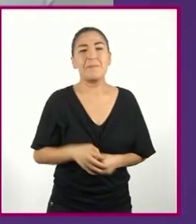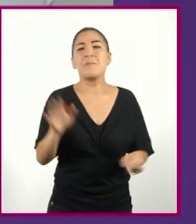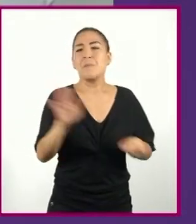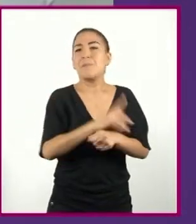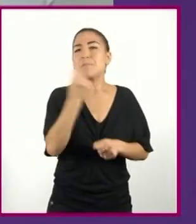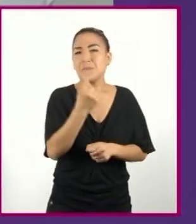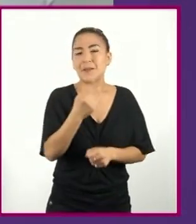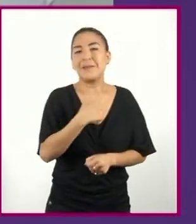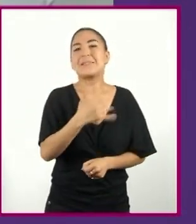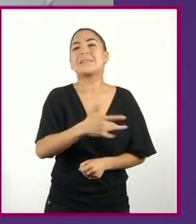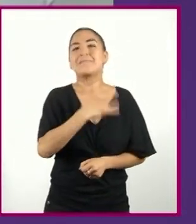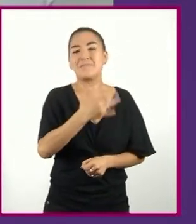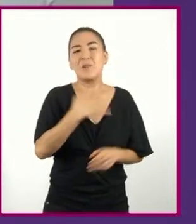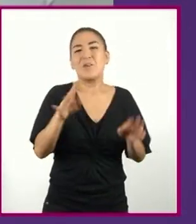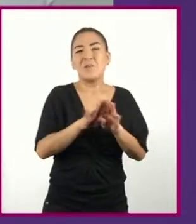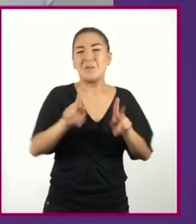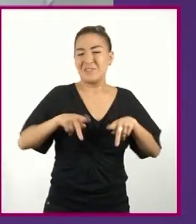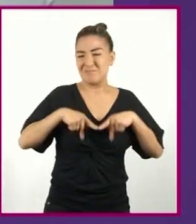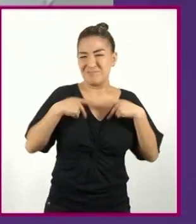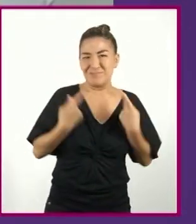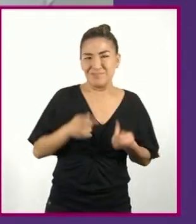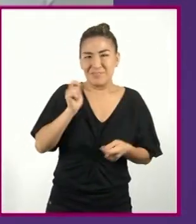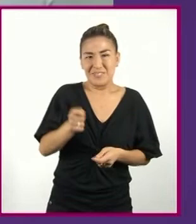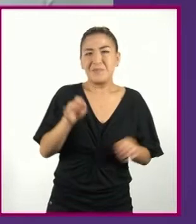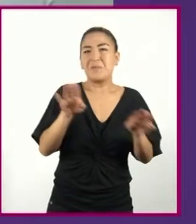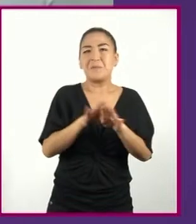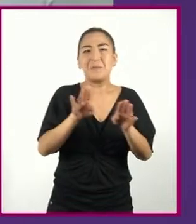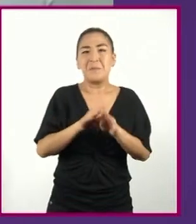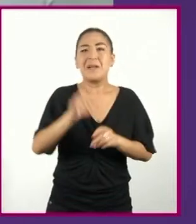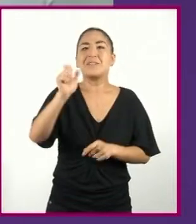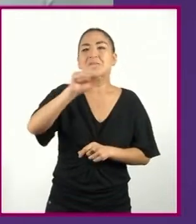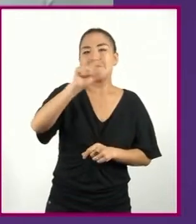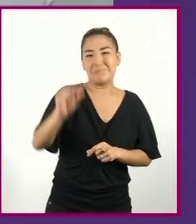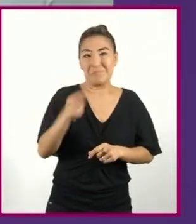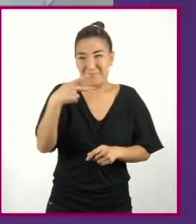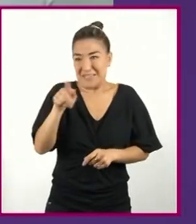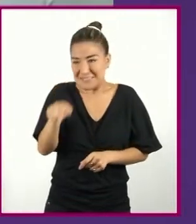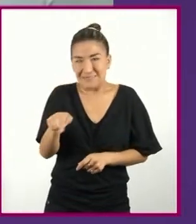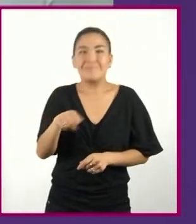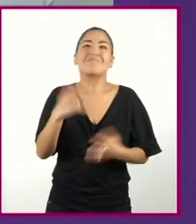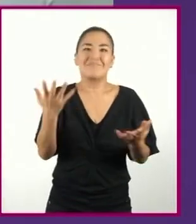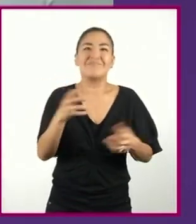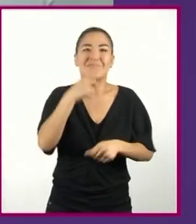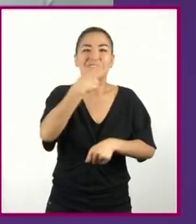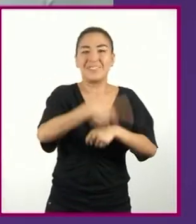porque me siento débil ante algo tan pequeño, pero que hace mucho daño.